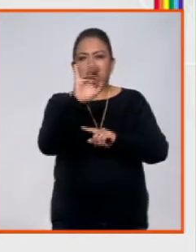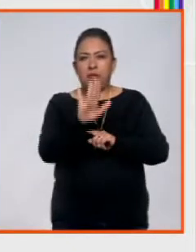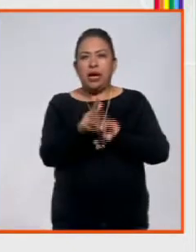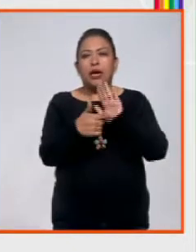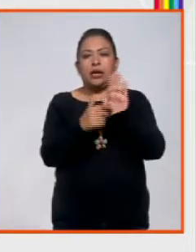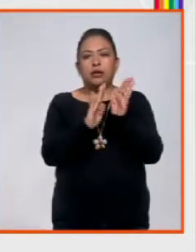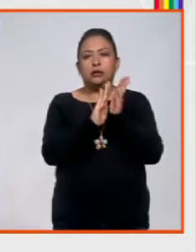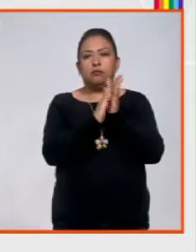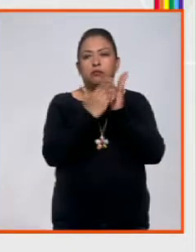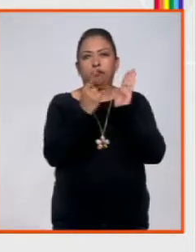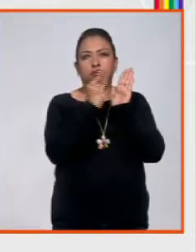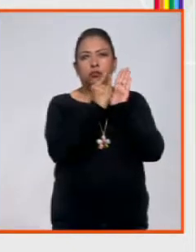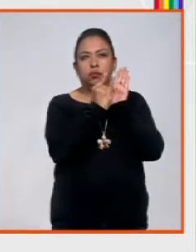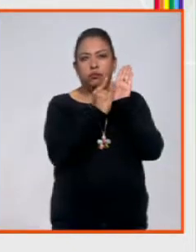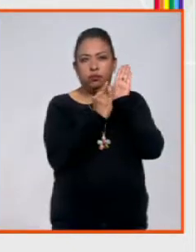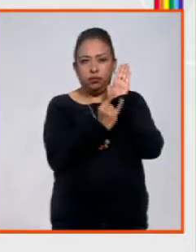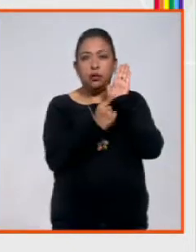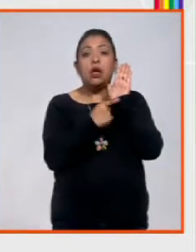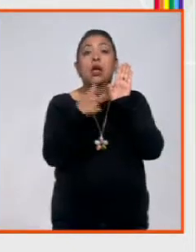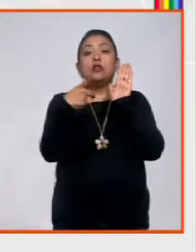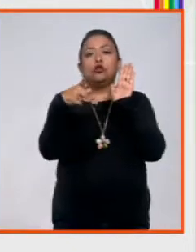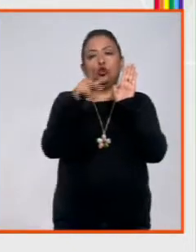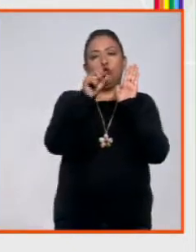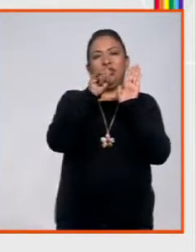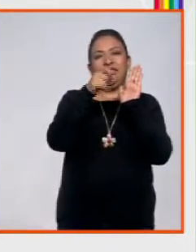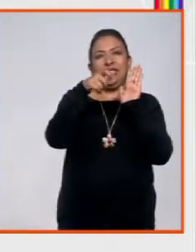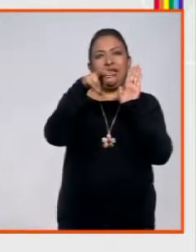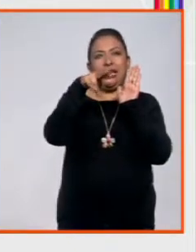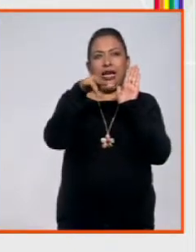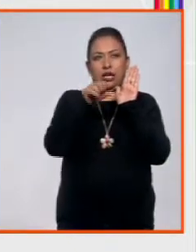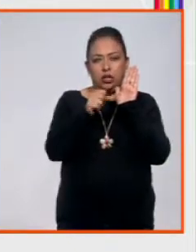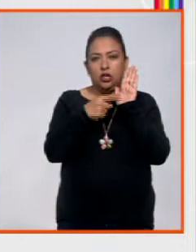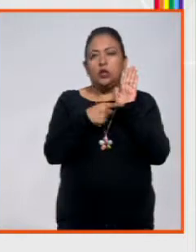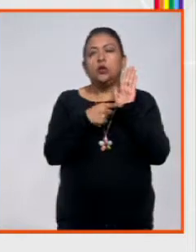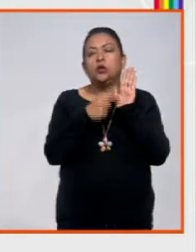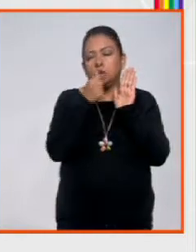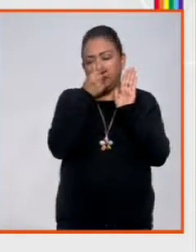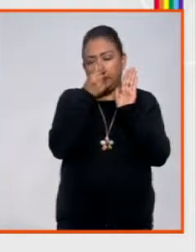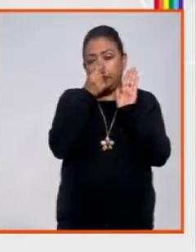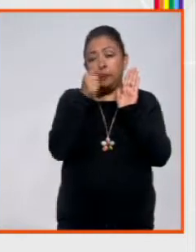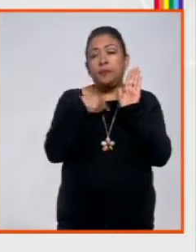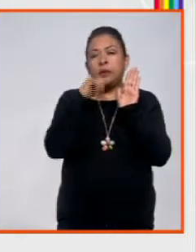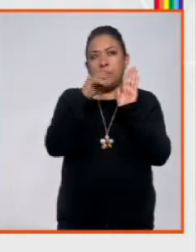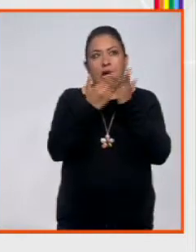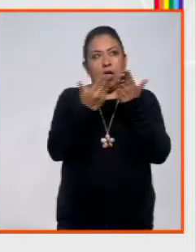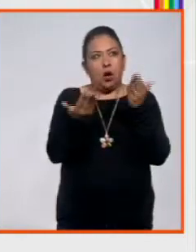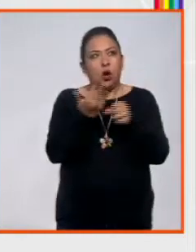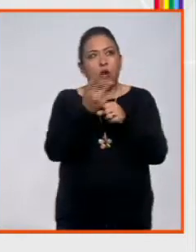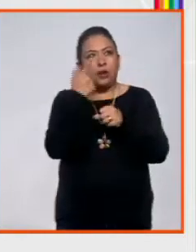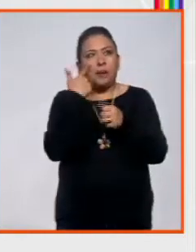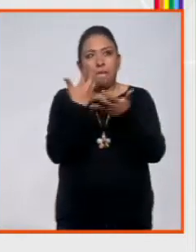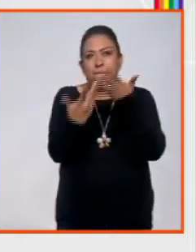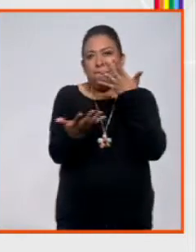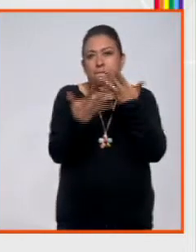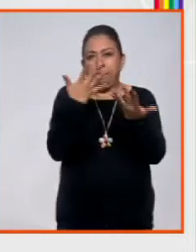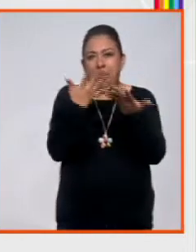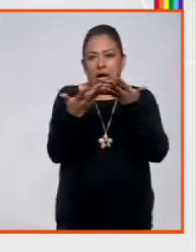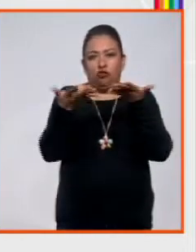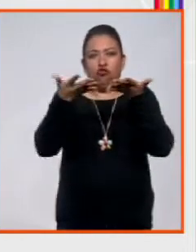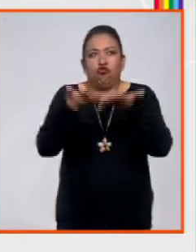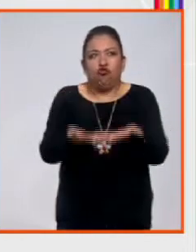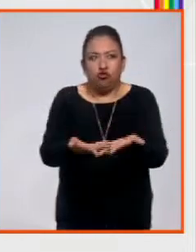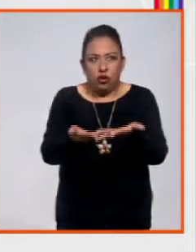del catálogo se exhibió se exhibió la obra de siqueiros la de la de nuestra imagen actual estas famosas manos de si quiero que ahora